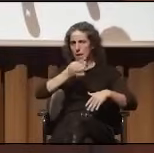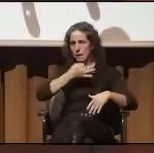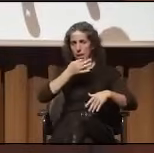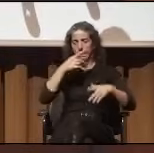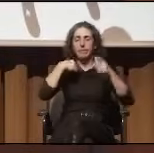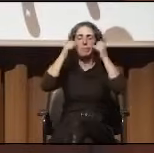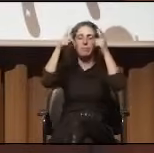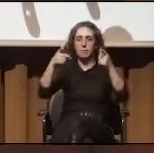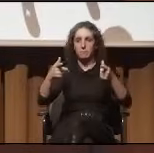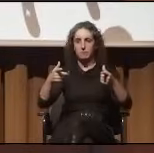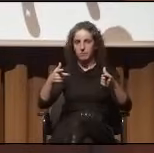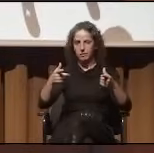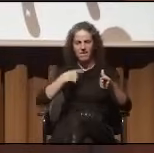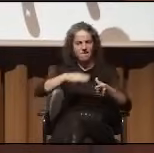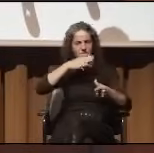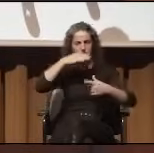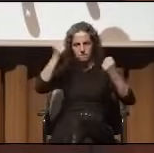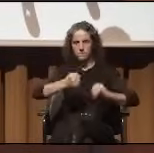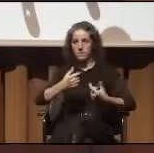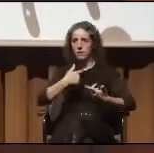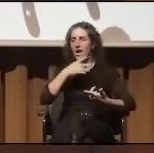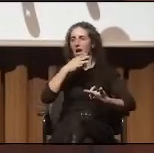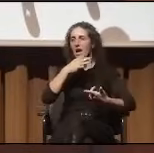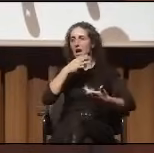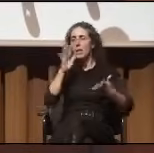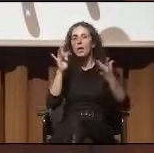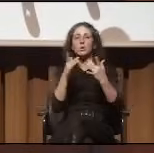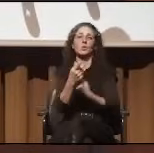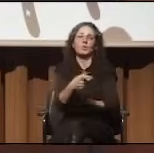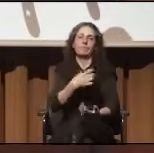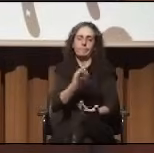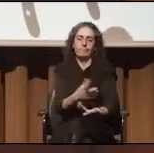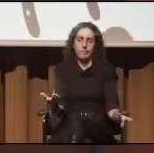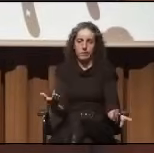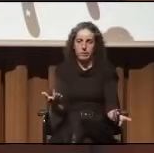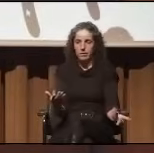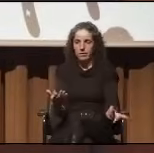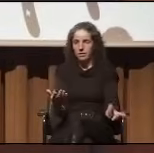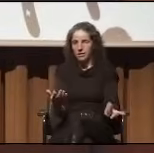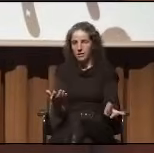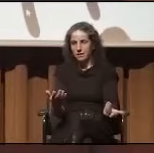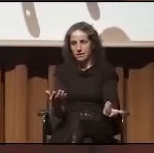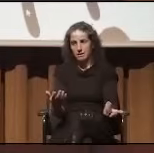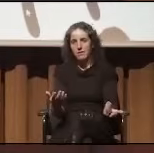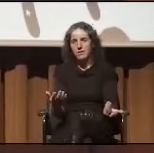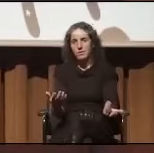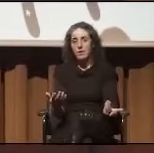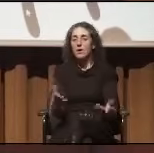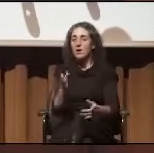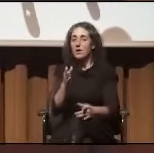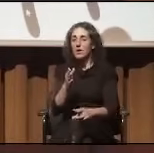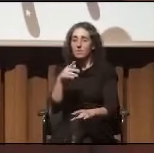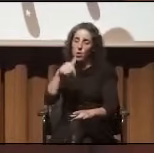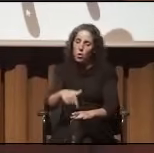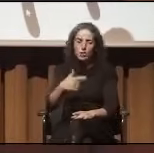Y bueno, no voy a hablar con el Uruguay ahora, me voy a hacer puñetas. Entonces... No lo voy a dejar, pero hoy no estoy en condiciones. Porque si tú no estás bien,